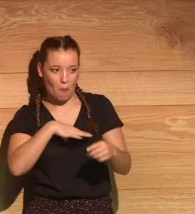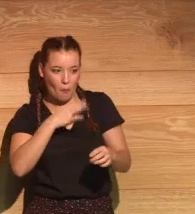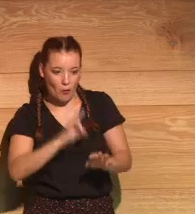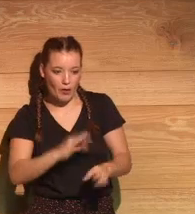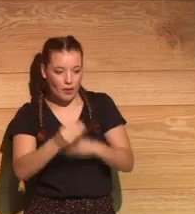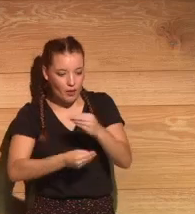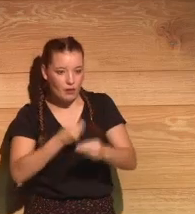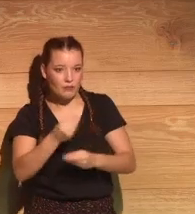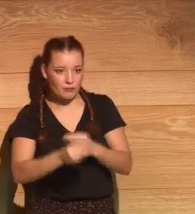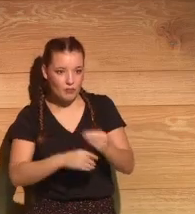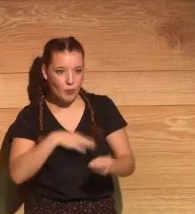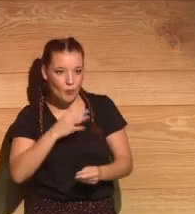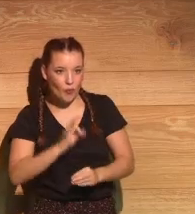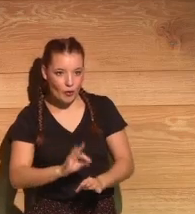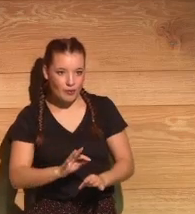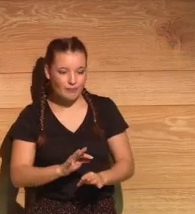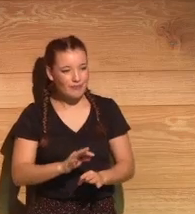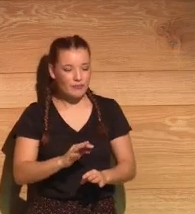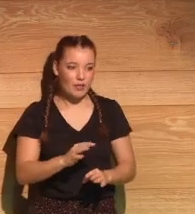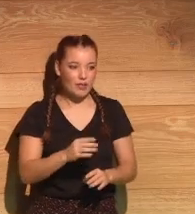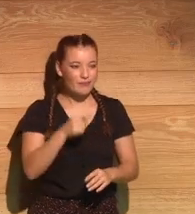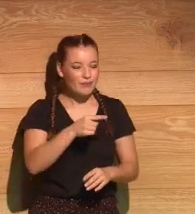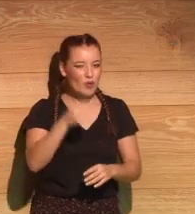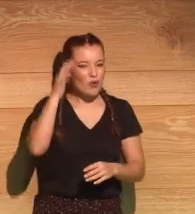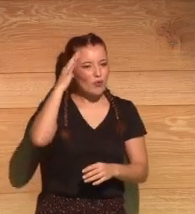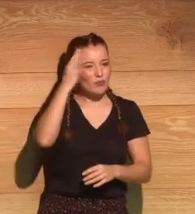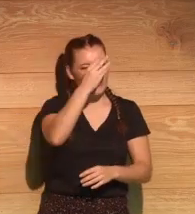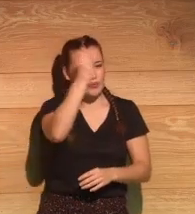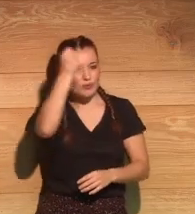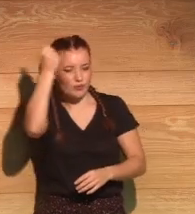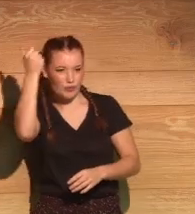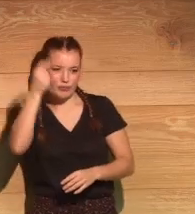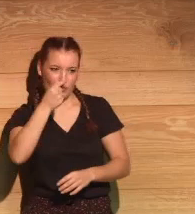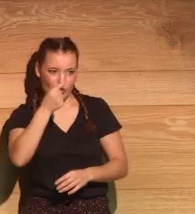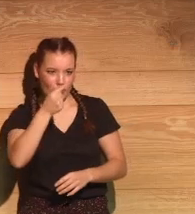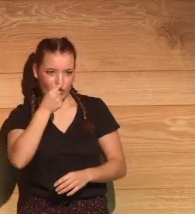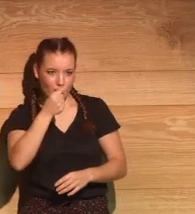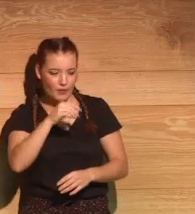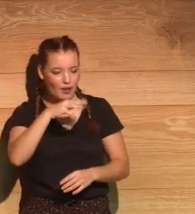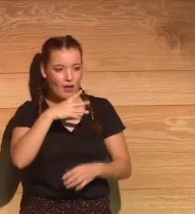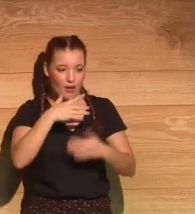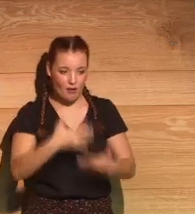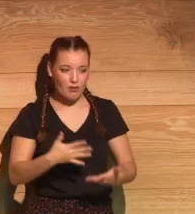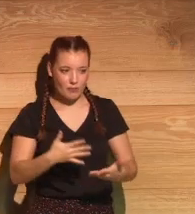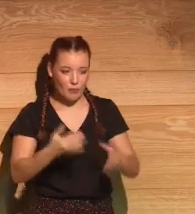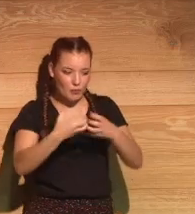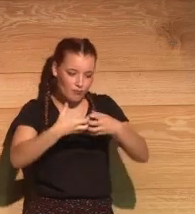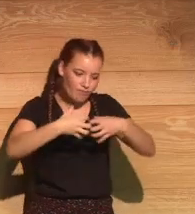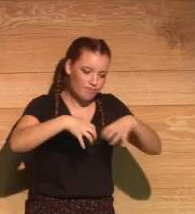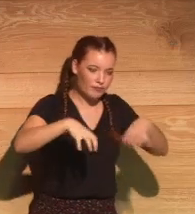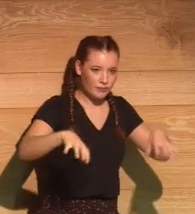eso se ha olvidado un poco y que si de forma bastante interesada se está imponiendo un poco una diferenciación